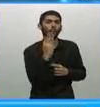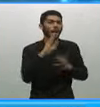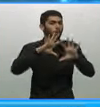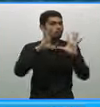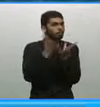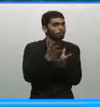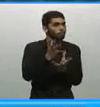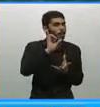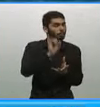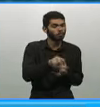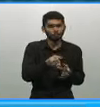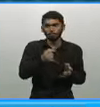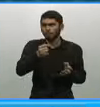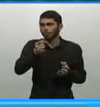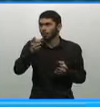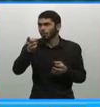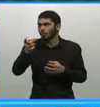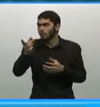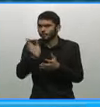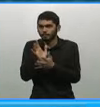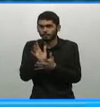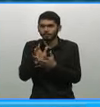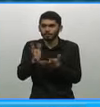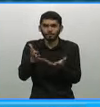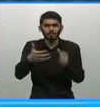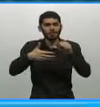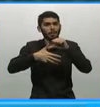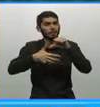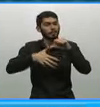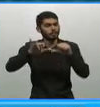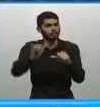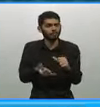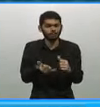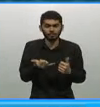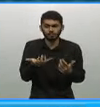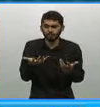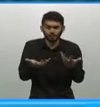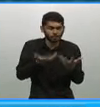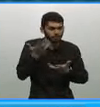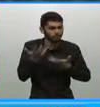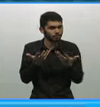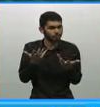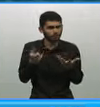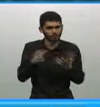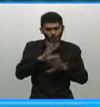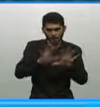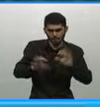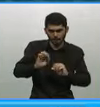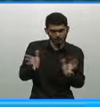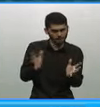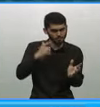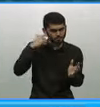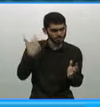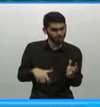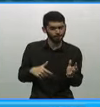Sí, él lo mismo lo decía, me parece que fue bastante explícito cuando abrió la rueda de prensa y él decía que